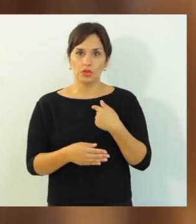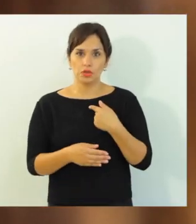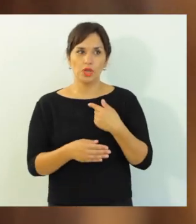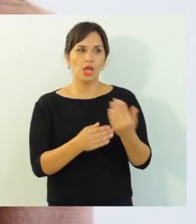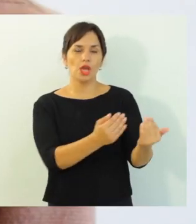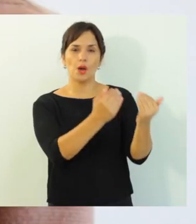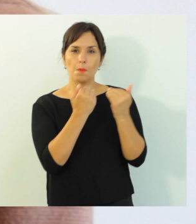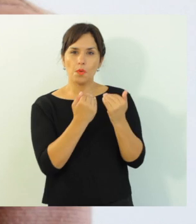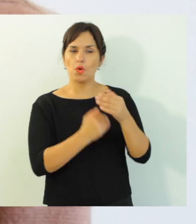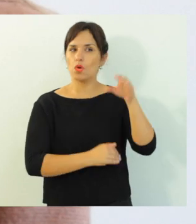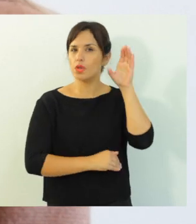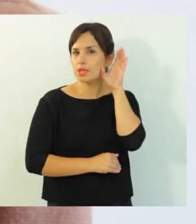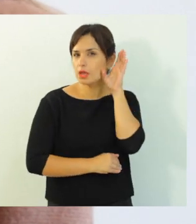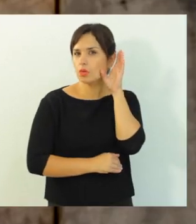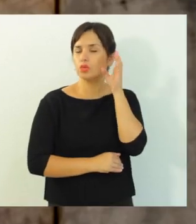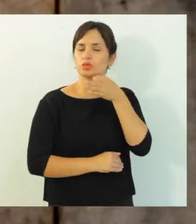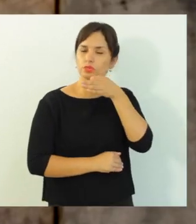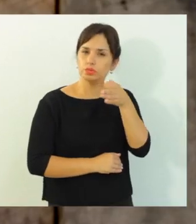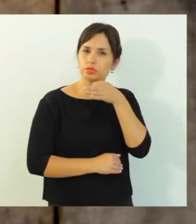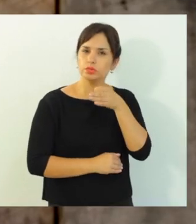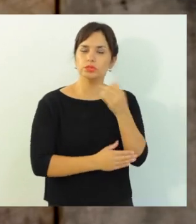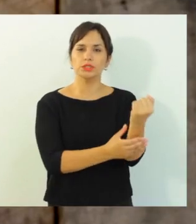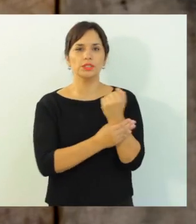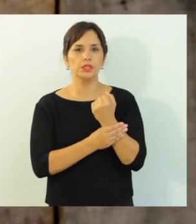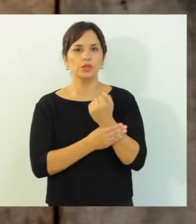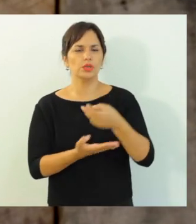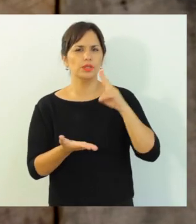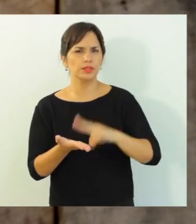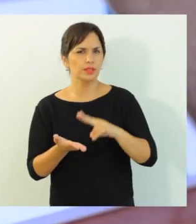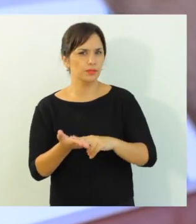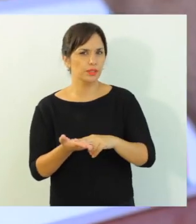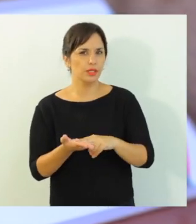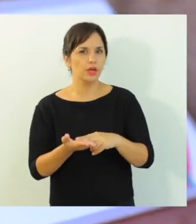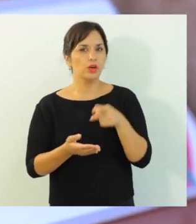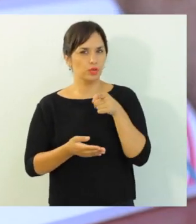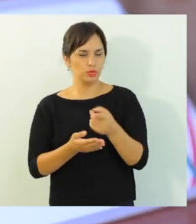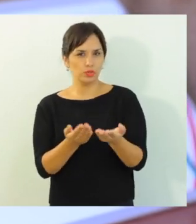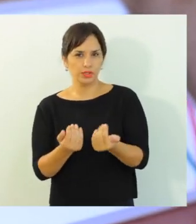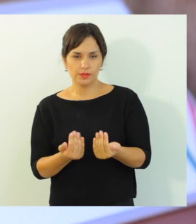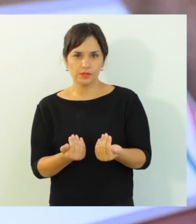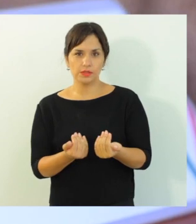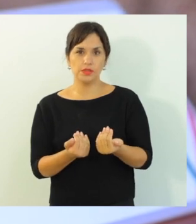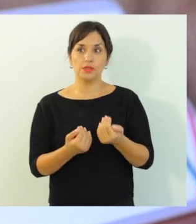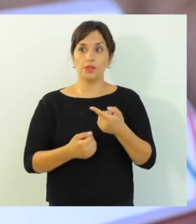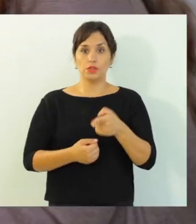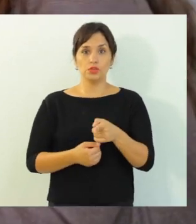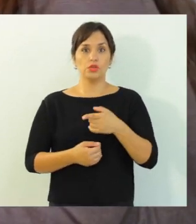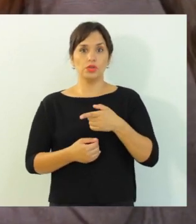El hecho que un centro te apoye, que te escuchen y que sobre todo te ayuden concretamente a mis necesidades, que en ese momento